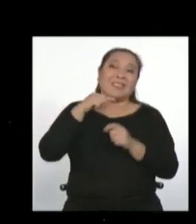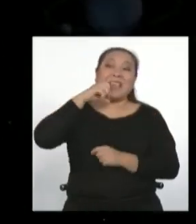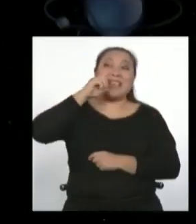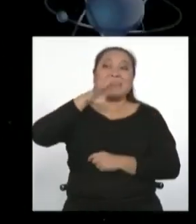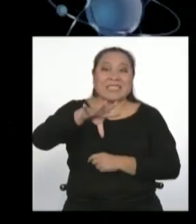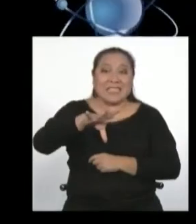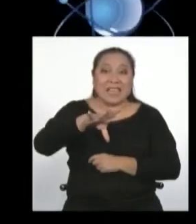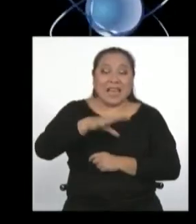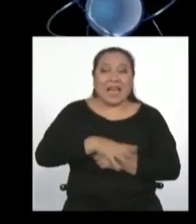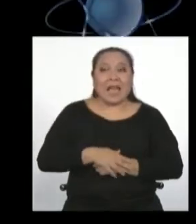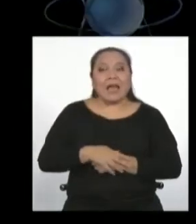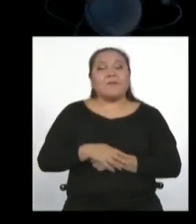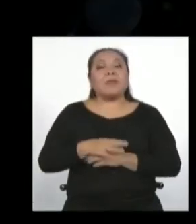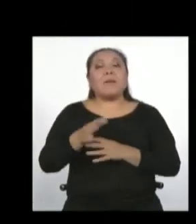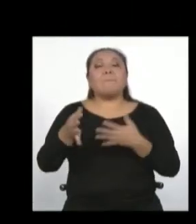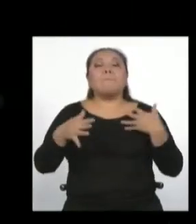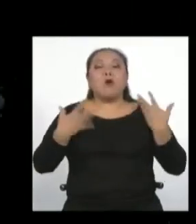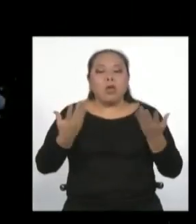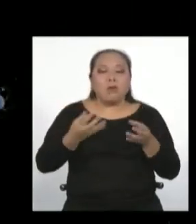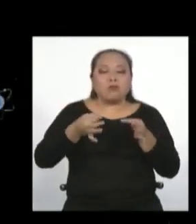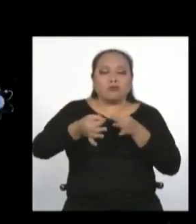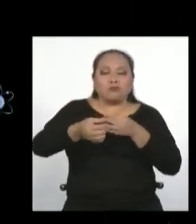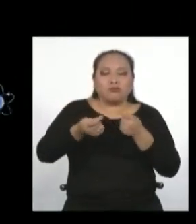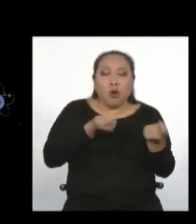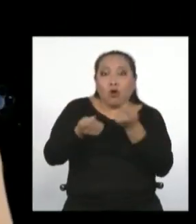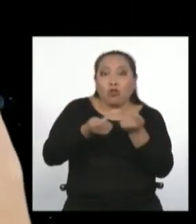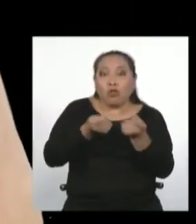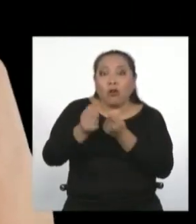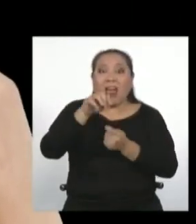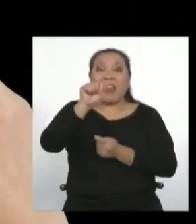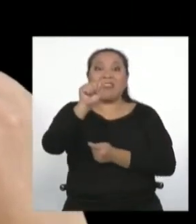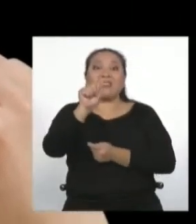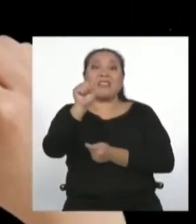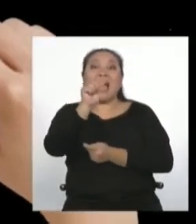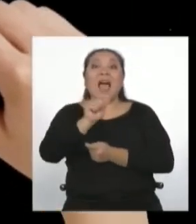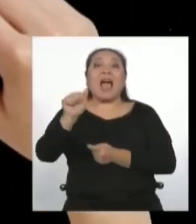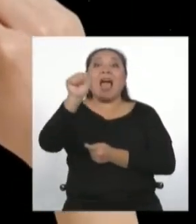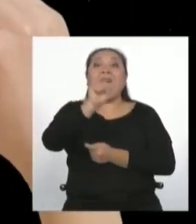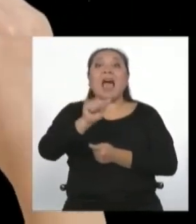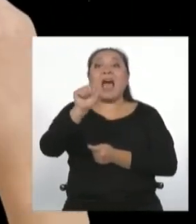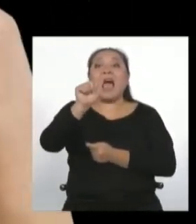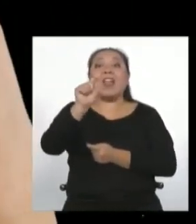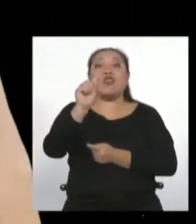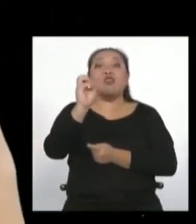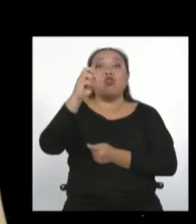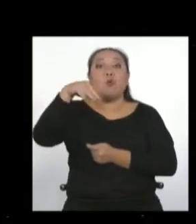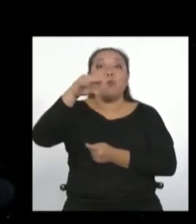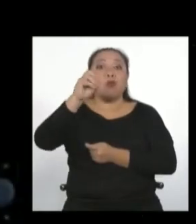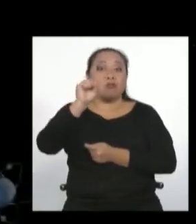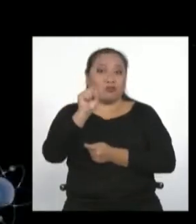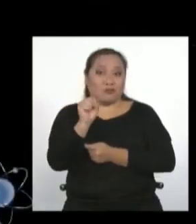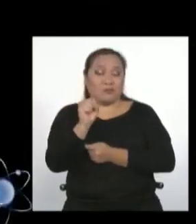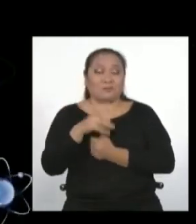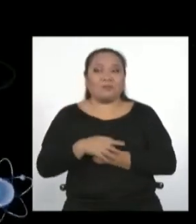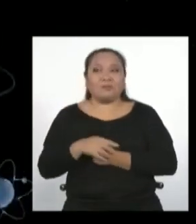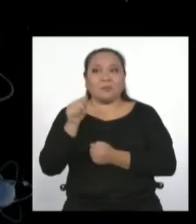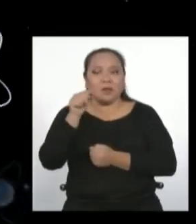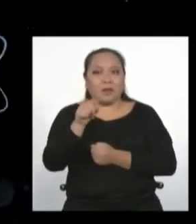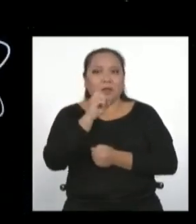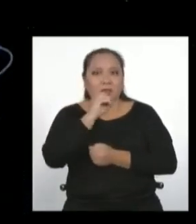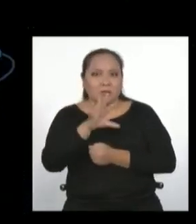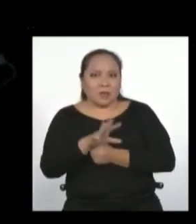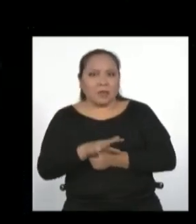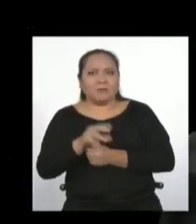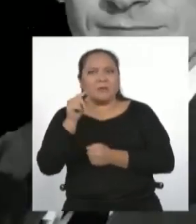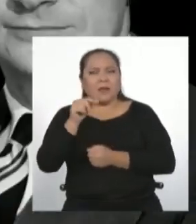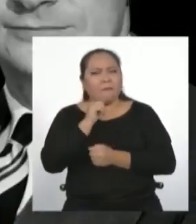potencial de manipular los átomos directamente, ya que no había ninguna ley física que lo impidiera. Y agregó que si no habíamos logrado